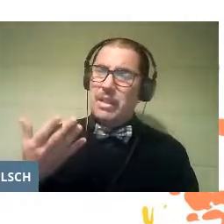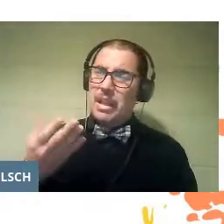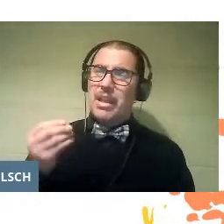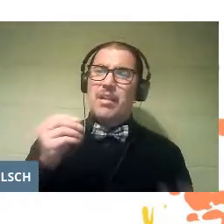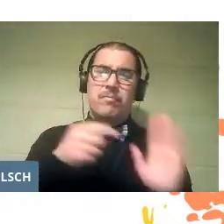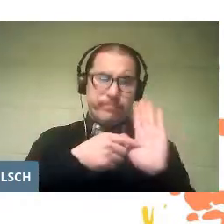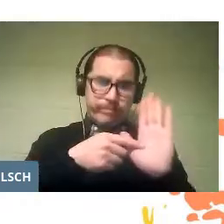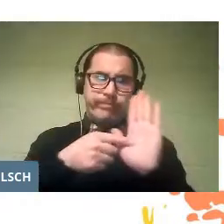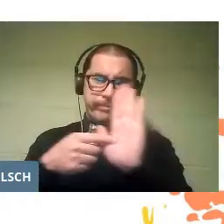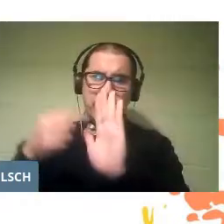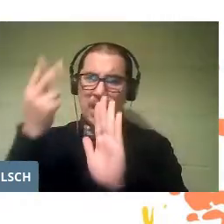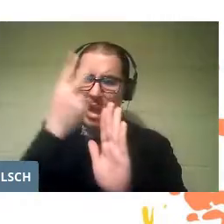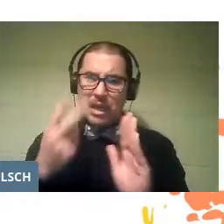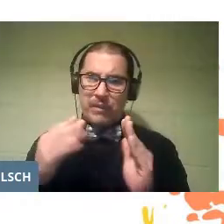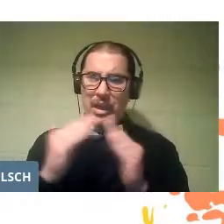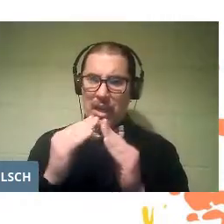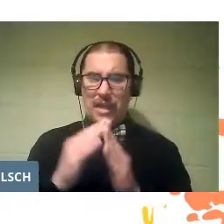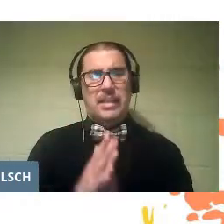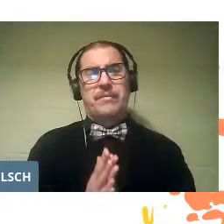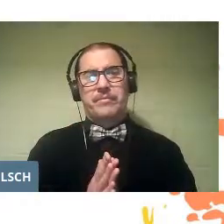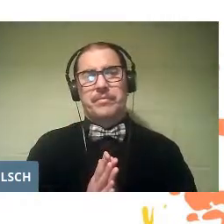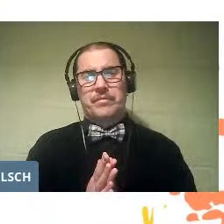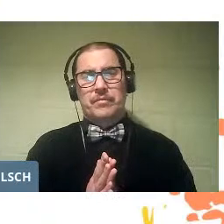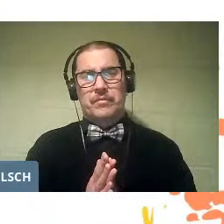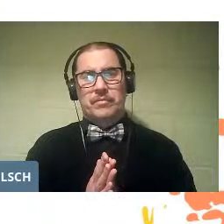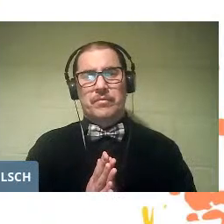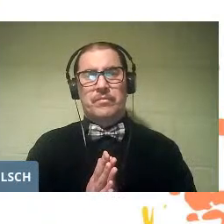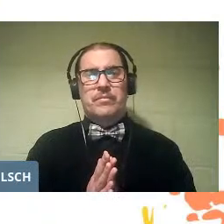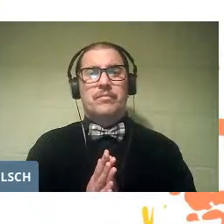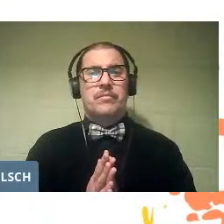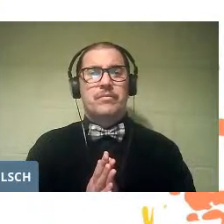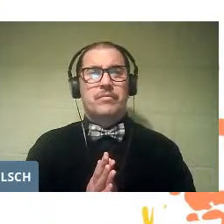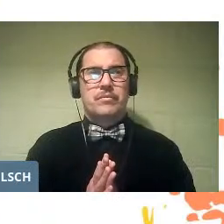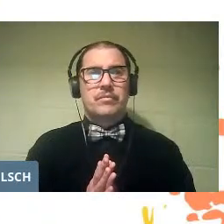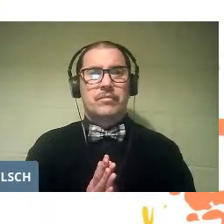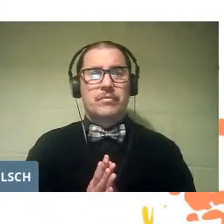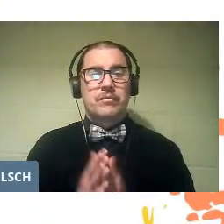beneficiosa para todos, que es llevar el arte a nuestras casas.